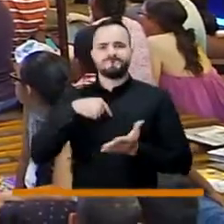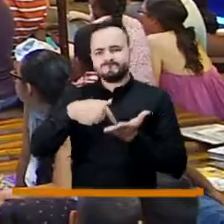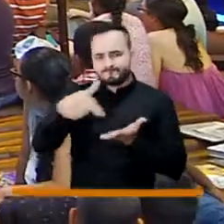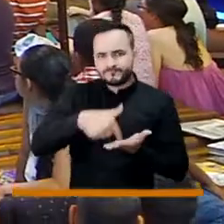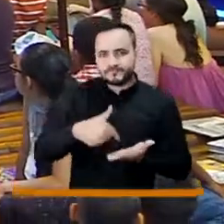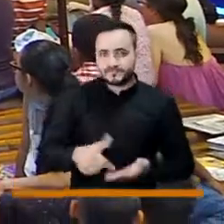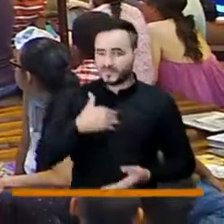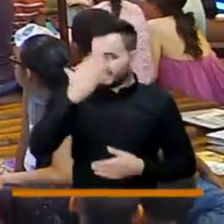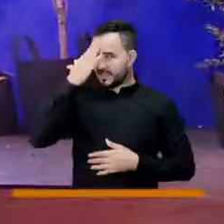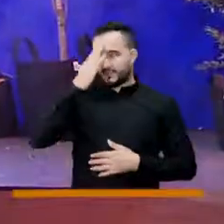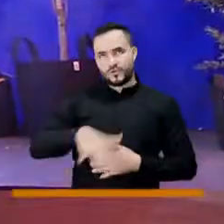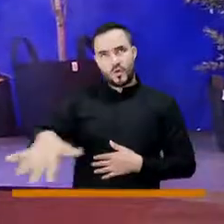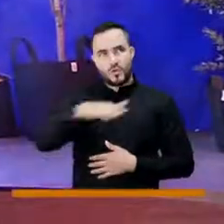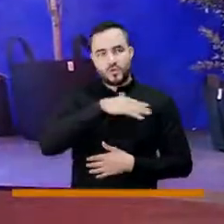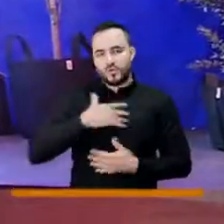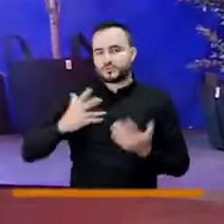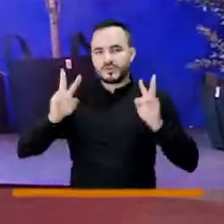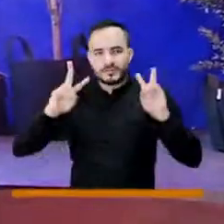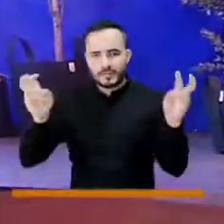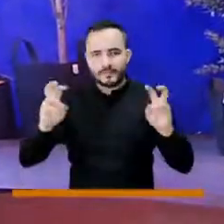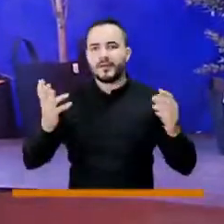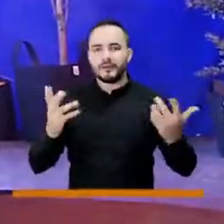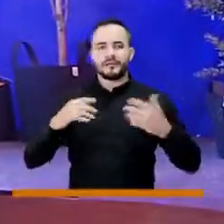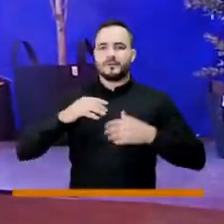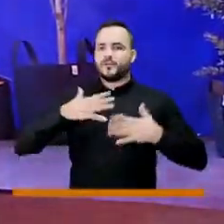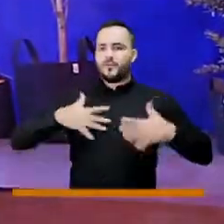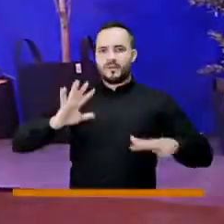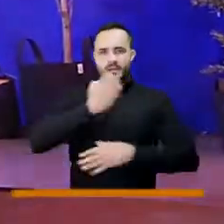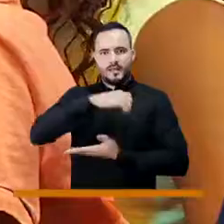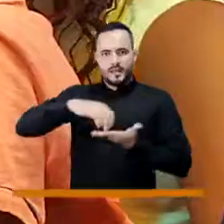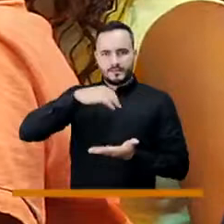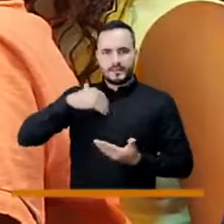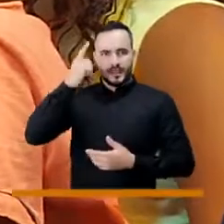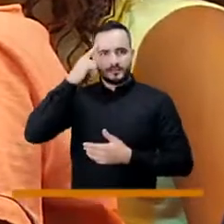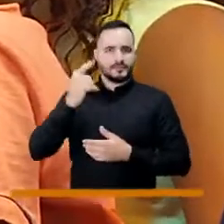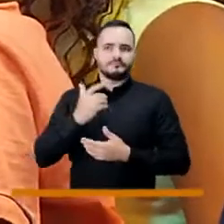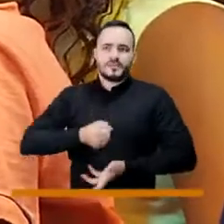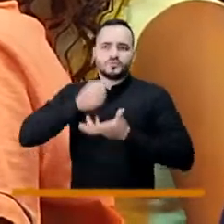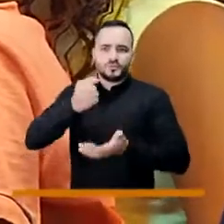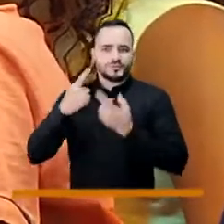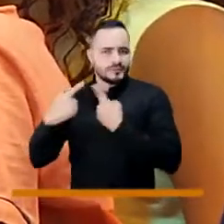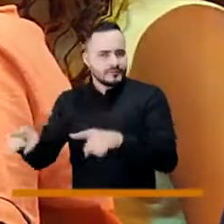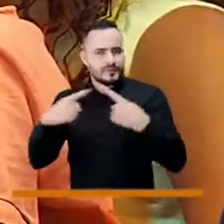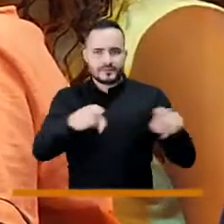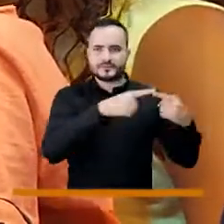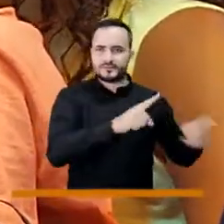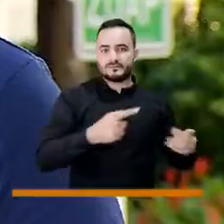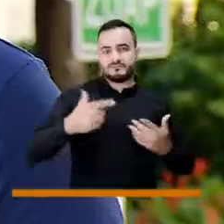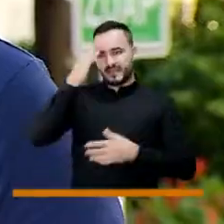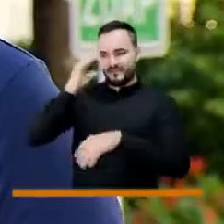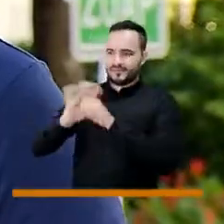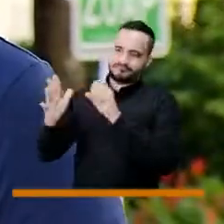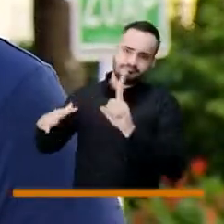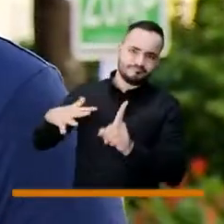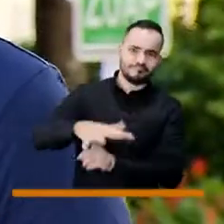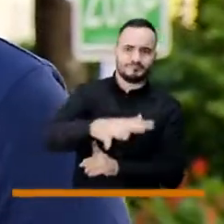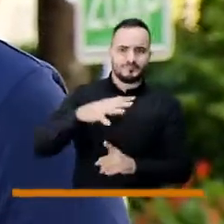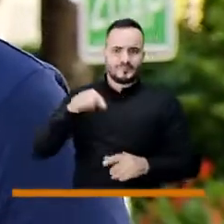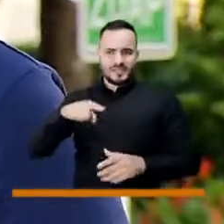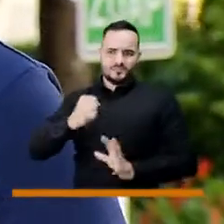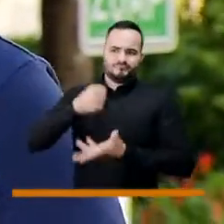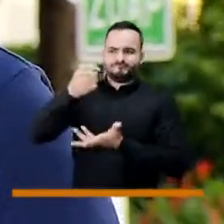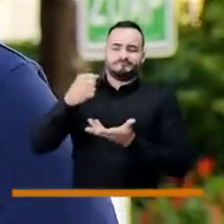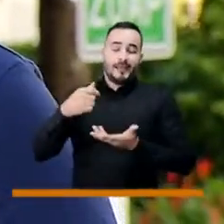un secreto que la alcaldía y cualquier entidad territorial del país pues tiene unas condiciones presupuestarias distintas, normales, porque la